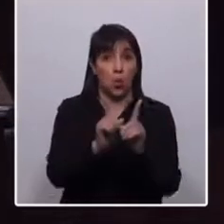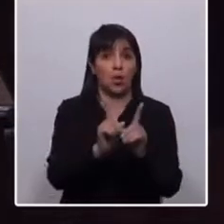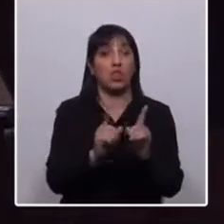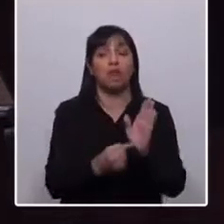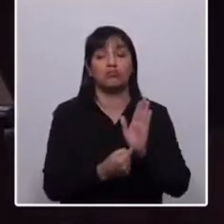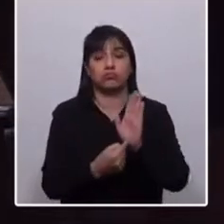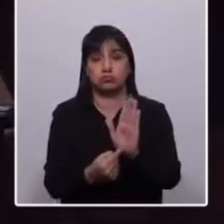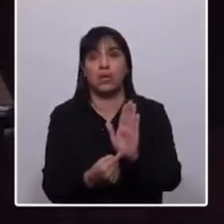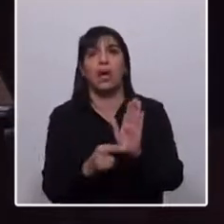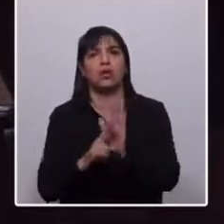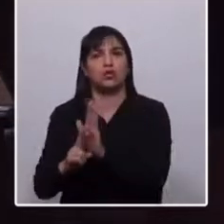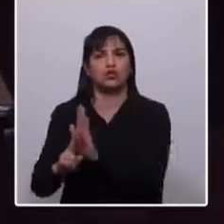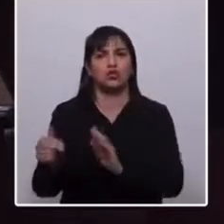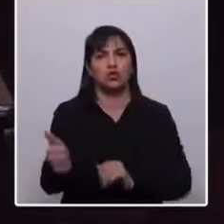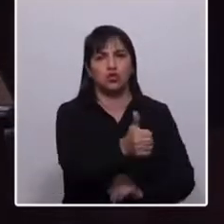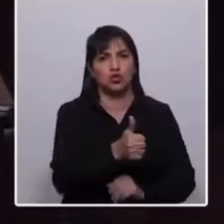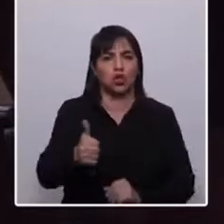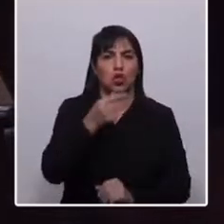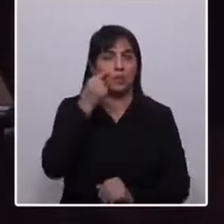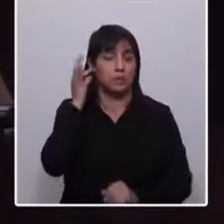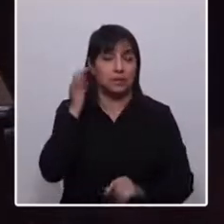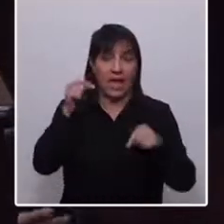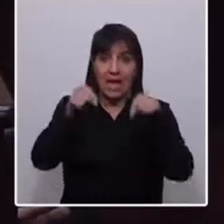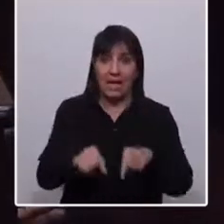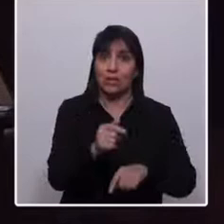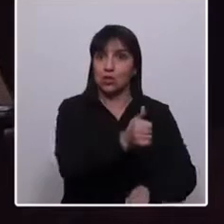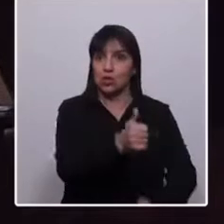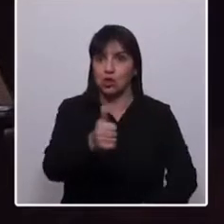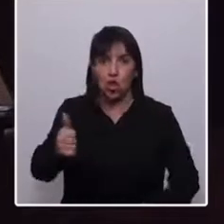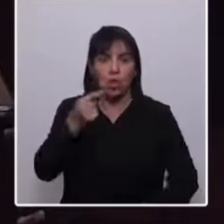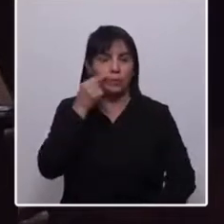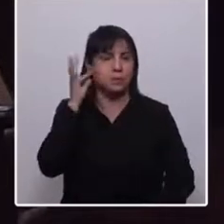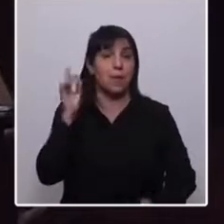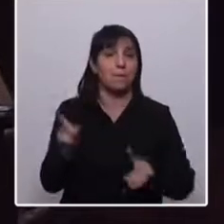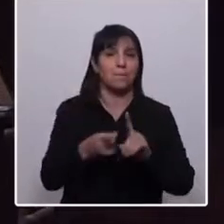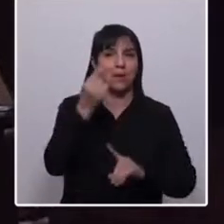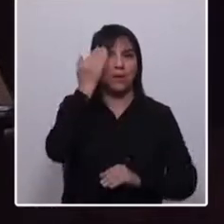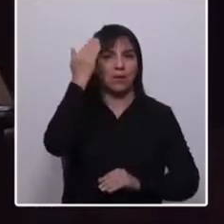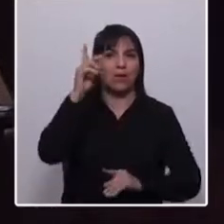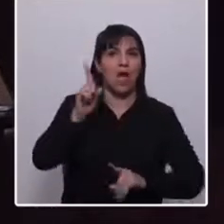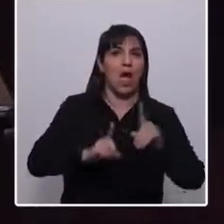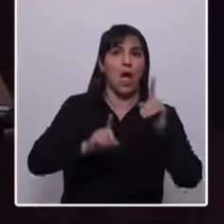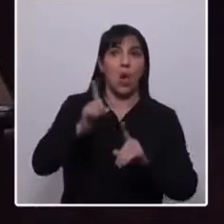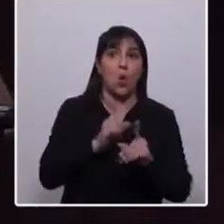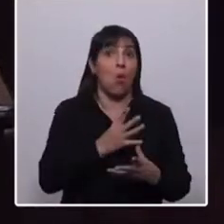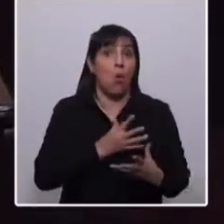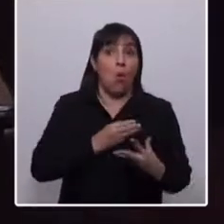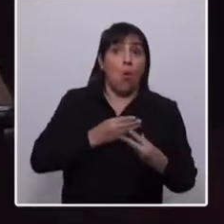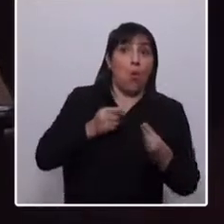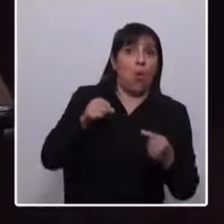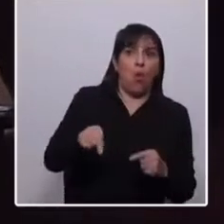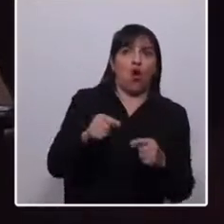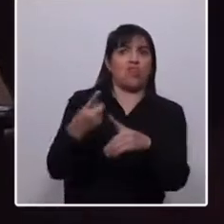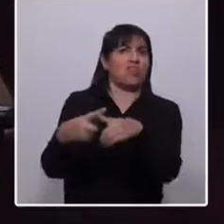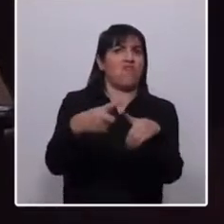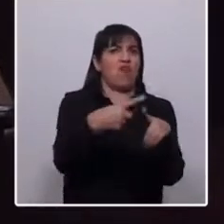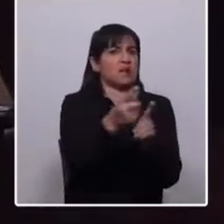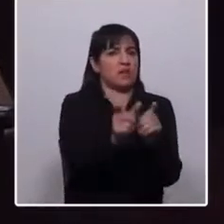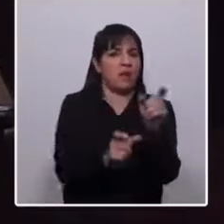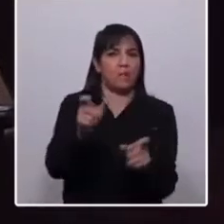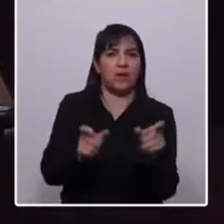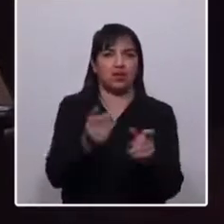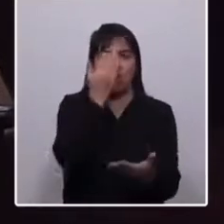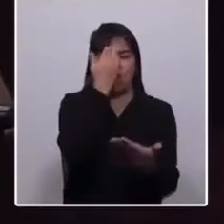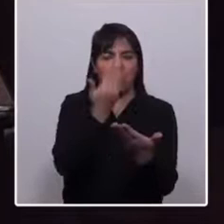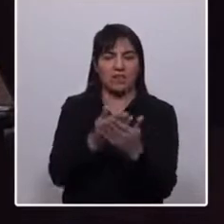y todos. Porque acá estamos todas y todos. Recuerdo el primer día, algunos atacados con esta diversidad de personas, enfrentados por primera